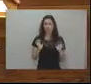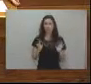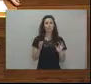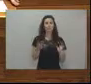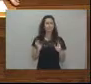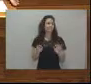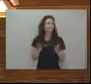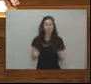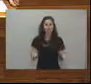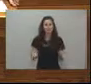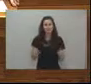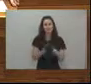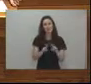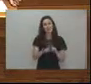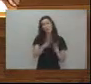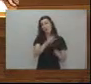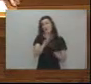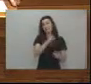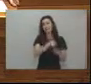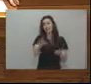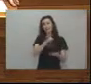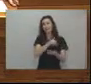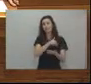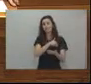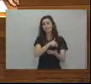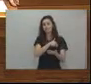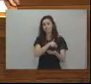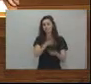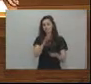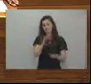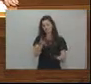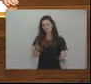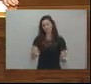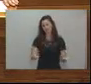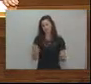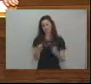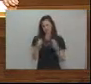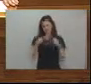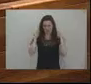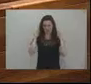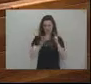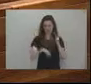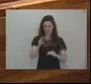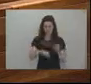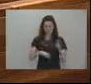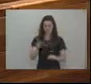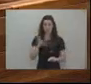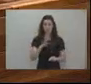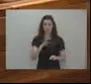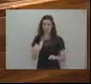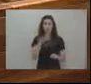solo faltaría que encima dejasen 3.500 millones de euros y luego a plantárselas en los túneles. Por supuesto, que la acaben. Lo que pasa es que creemos que se tiene que